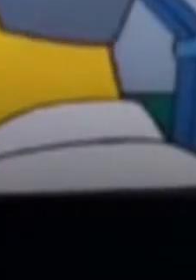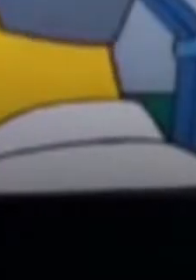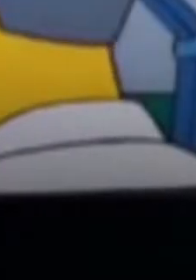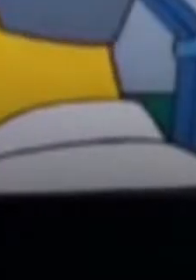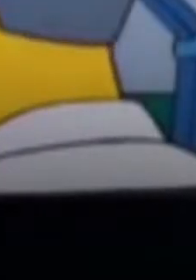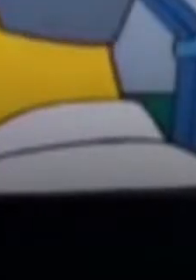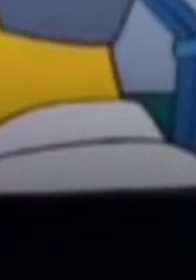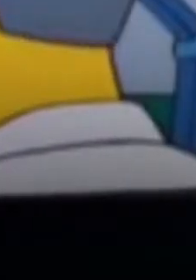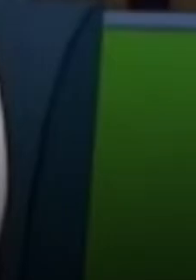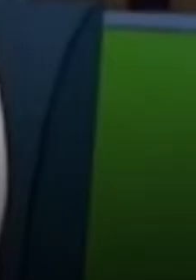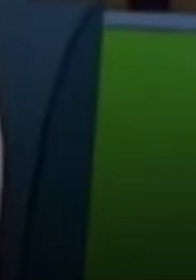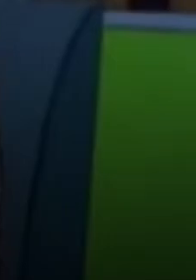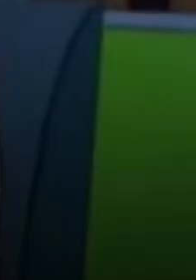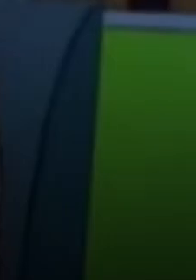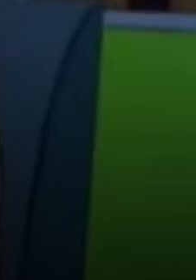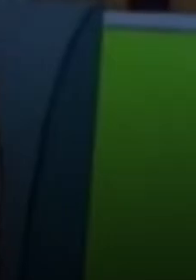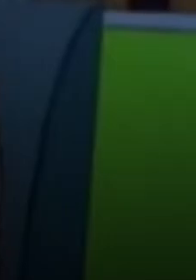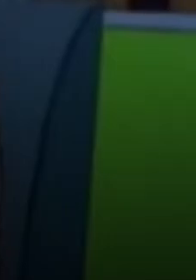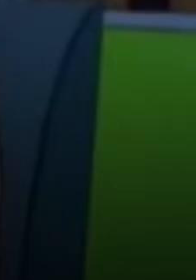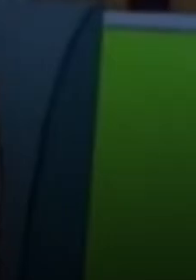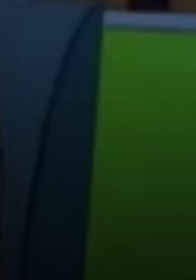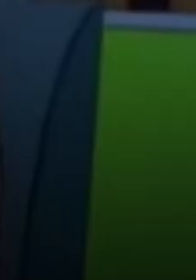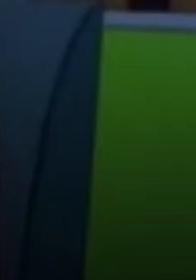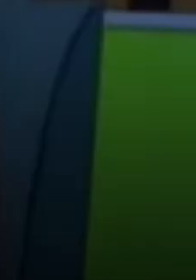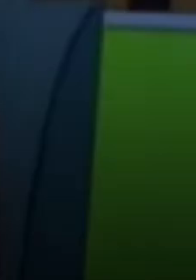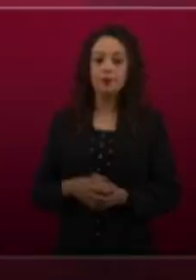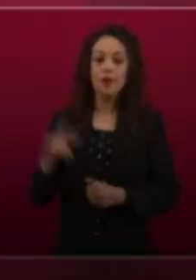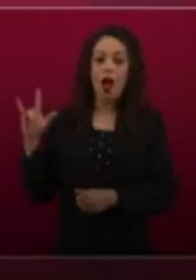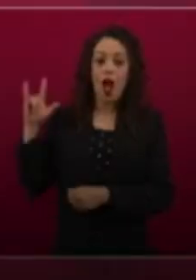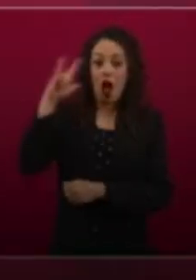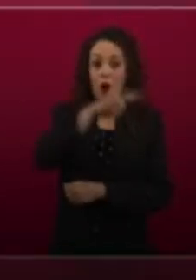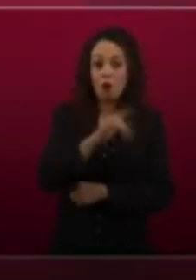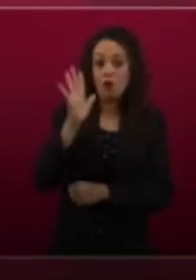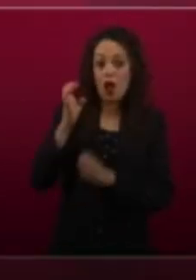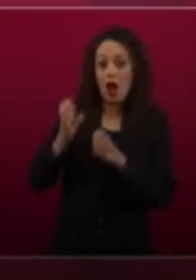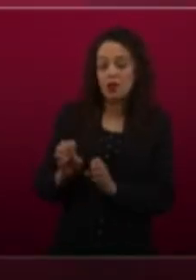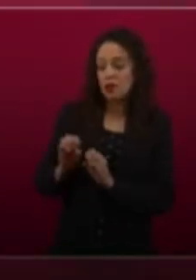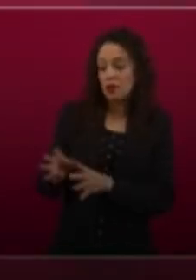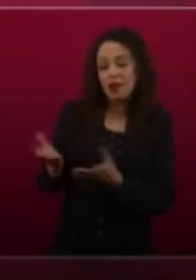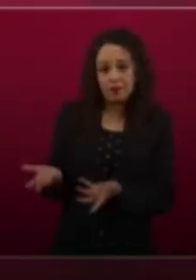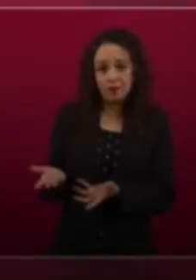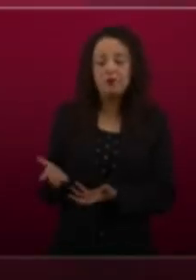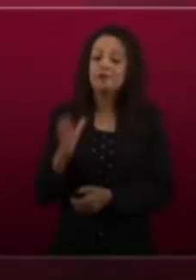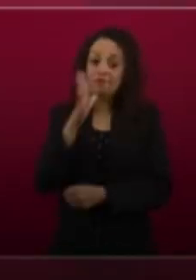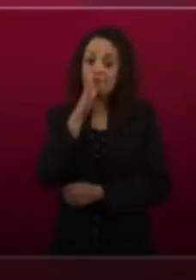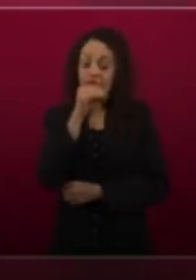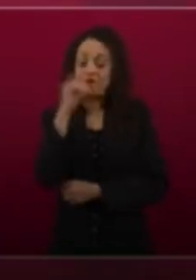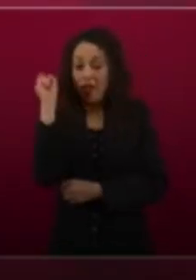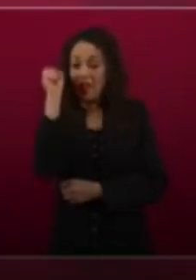Bueno, ¿qué le parece? Es una broma, ¿verdad? Porque